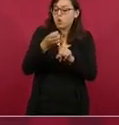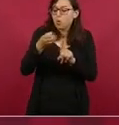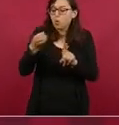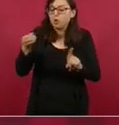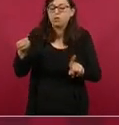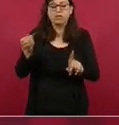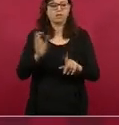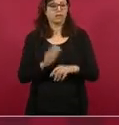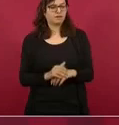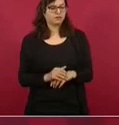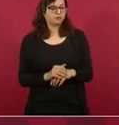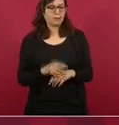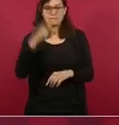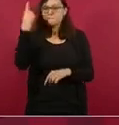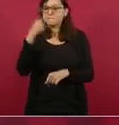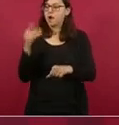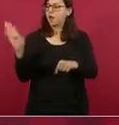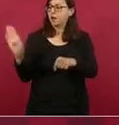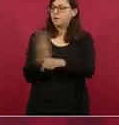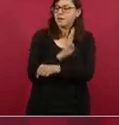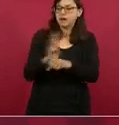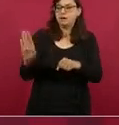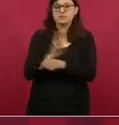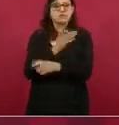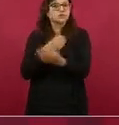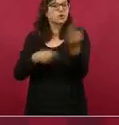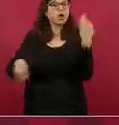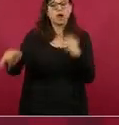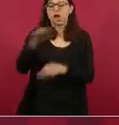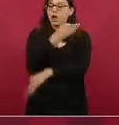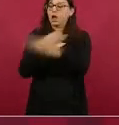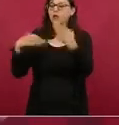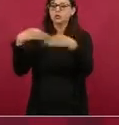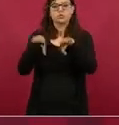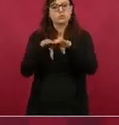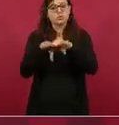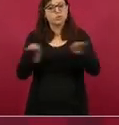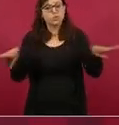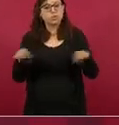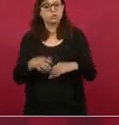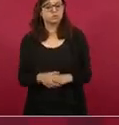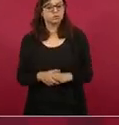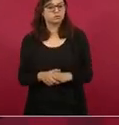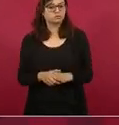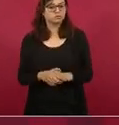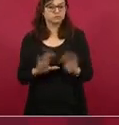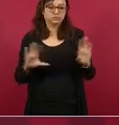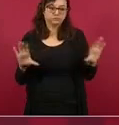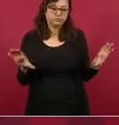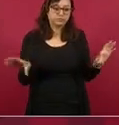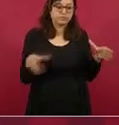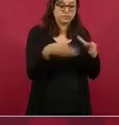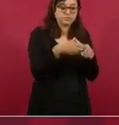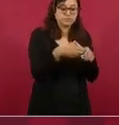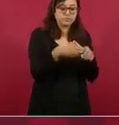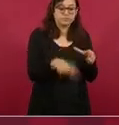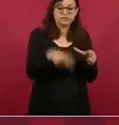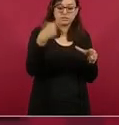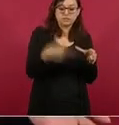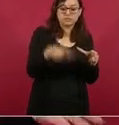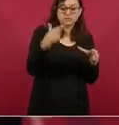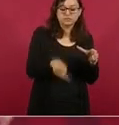Porque si solo prevalece el interés del dinero,